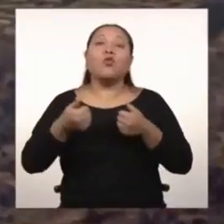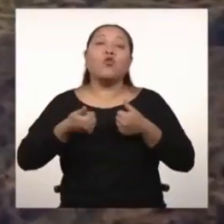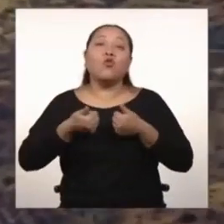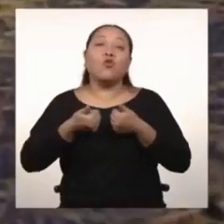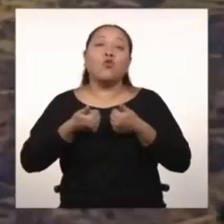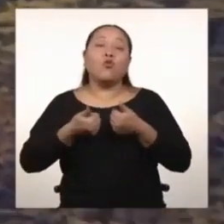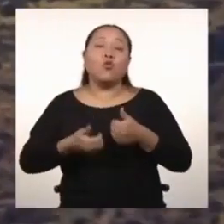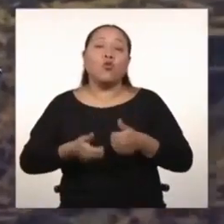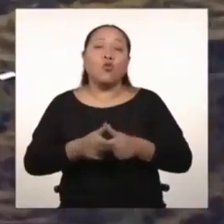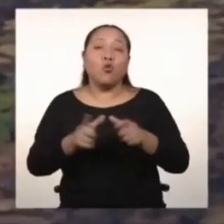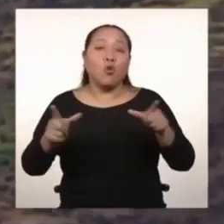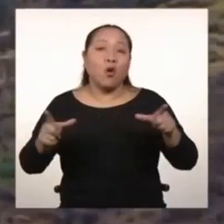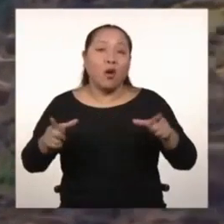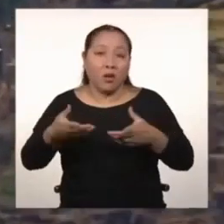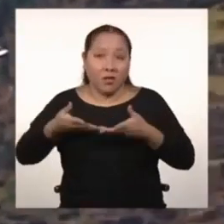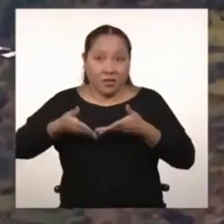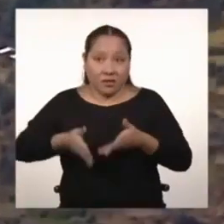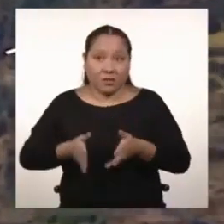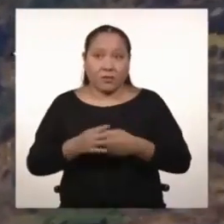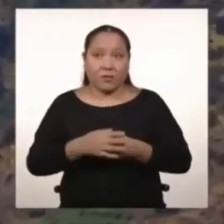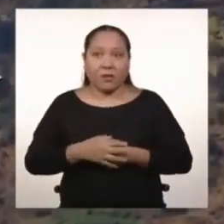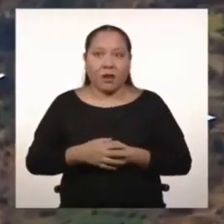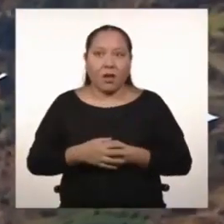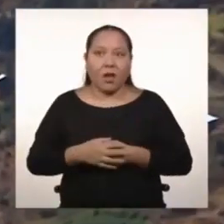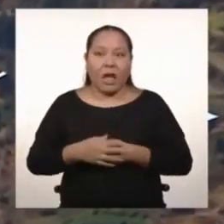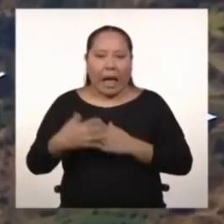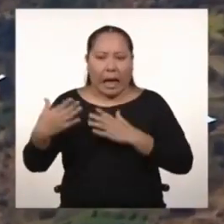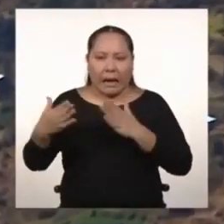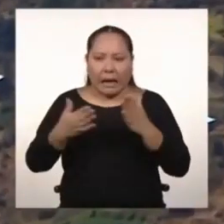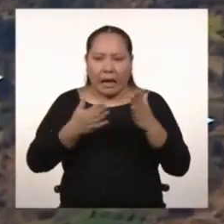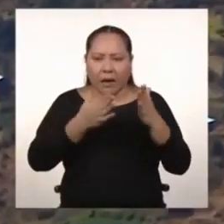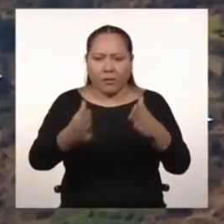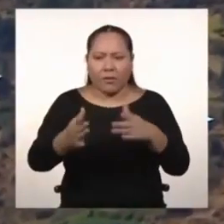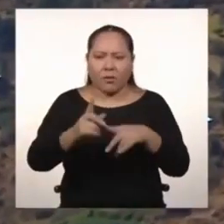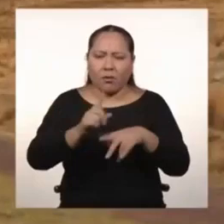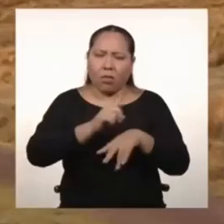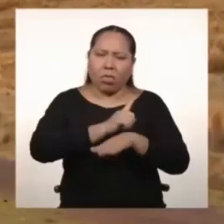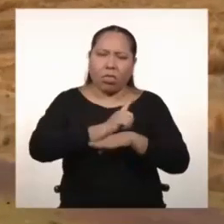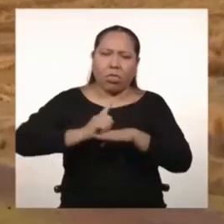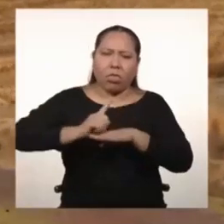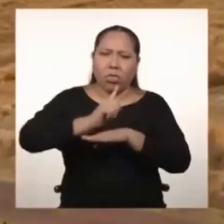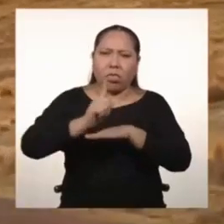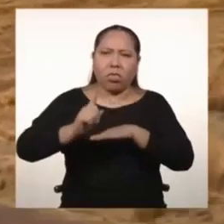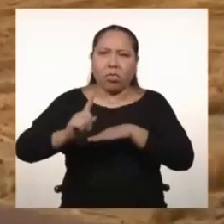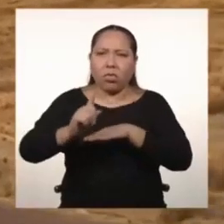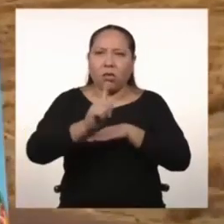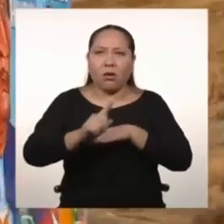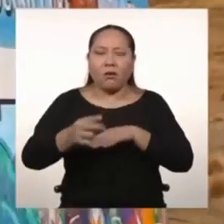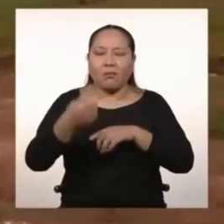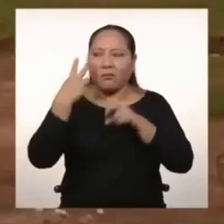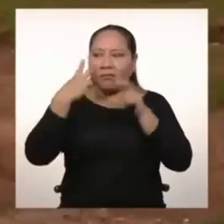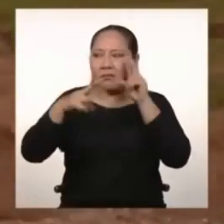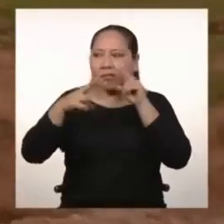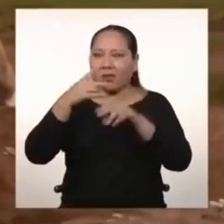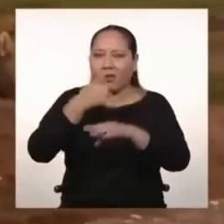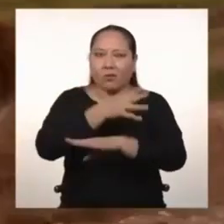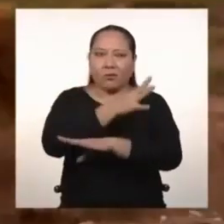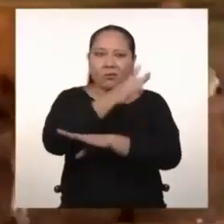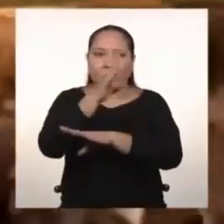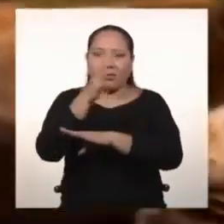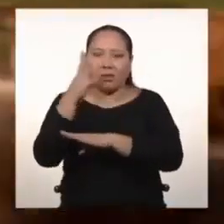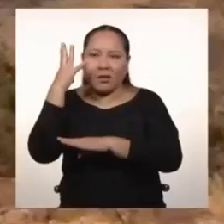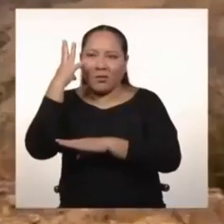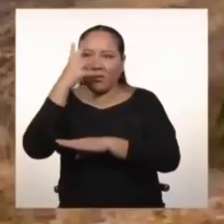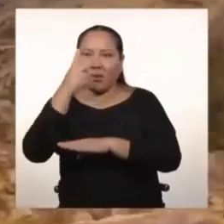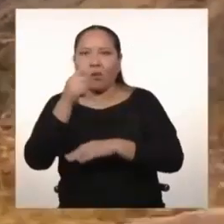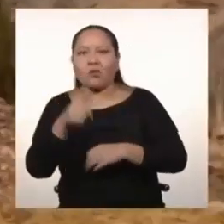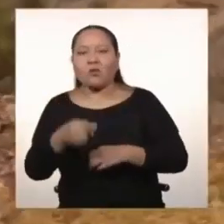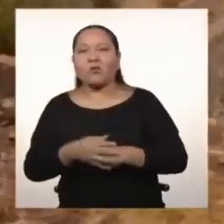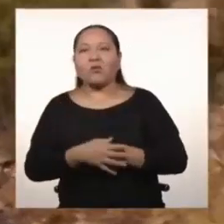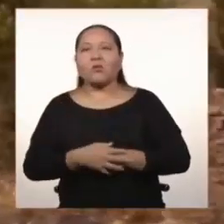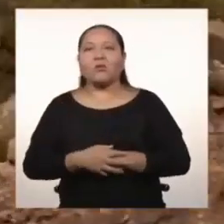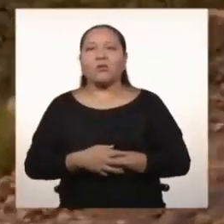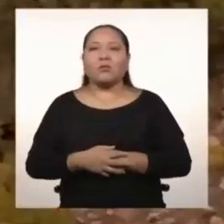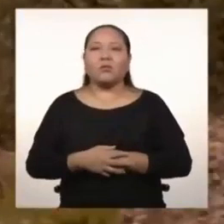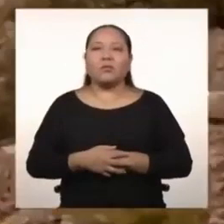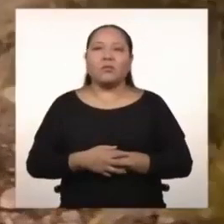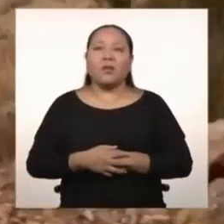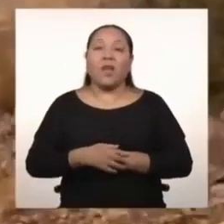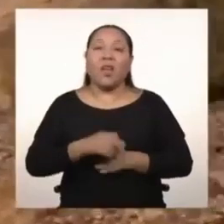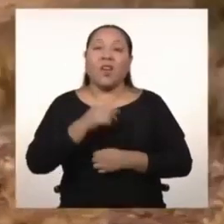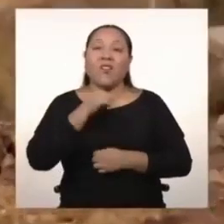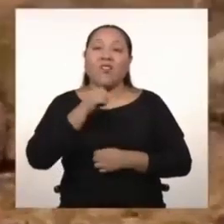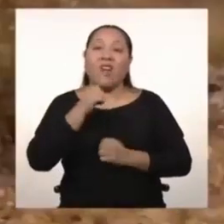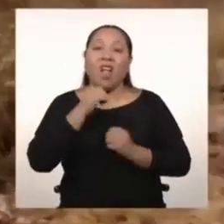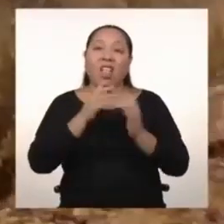El camino es arduo, pero nos damos cuenta de la majestuosidad de sus paisajes y también de su postergado desarrollo.